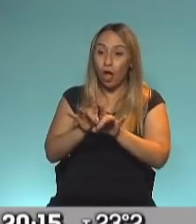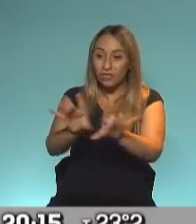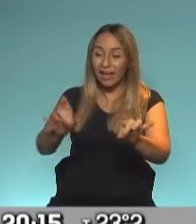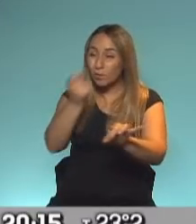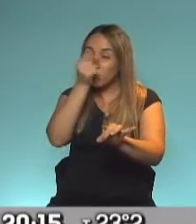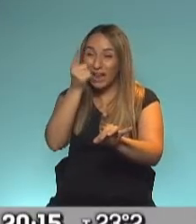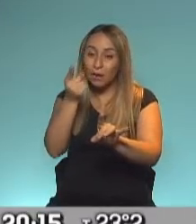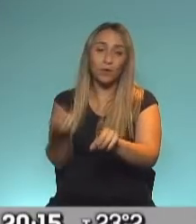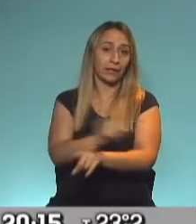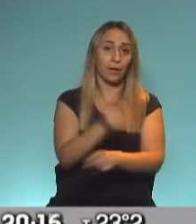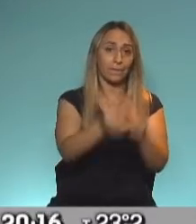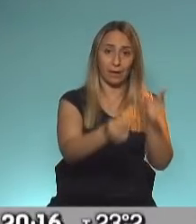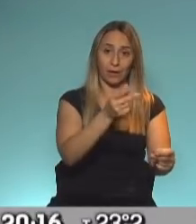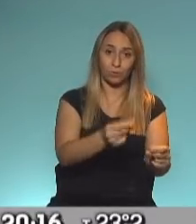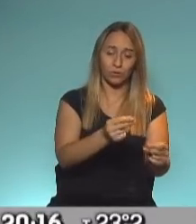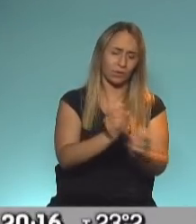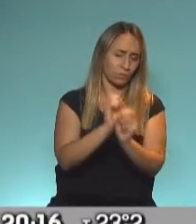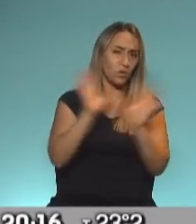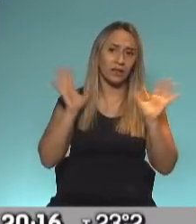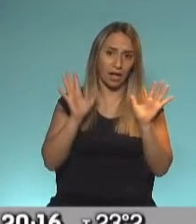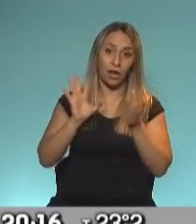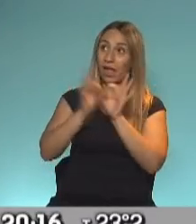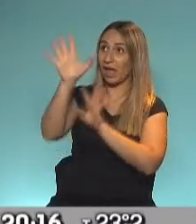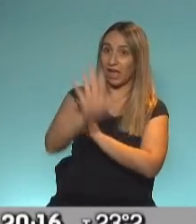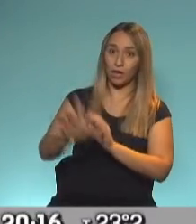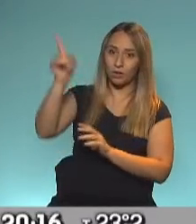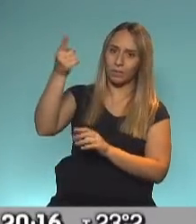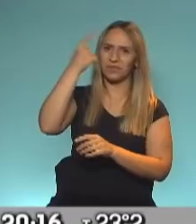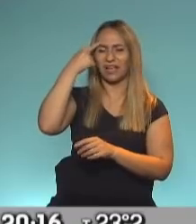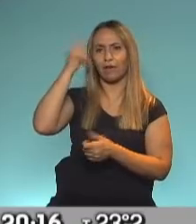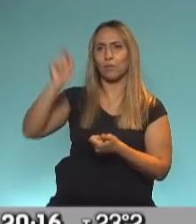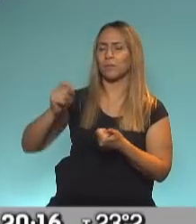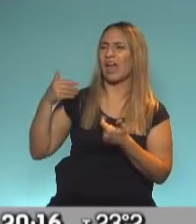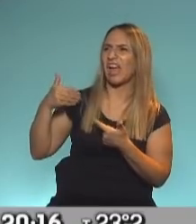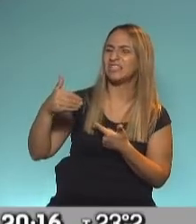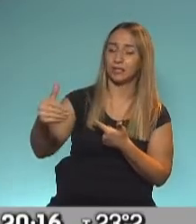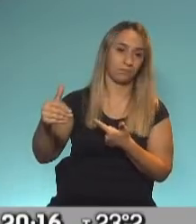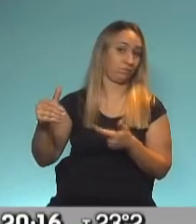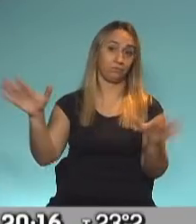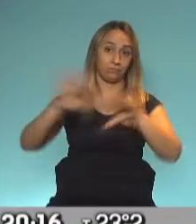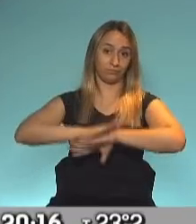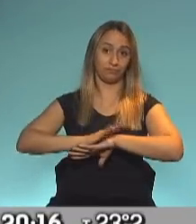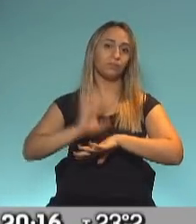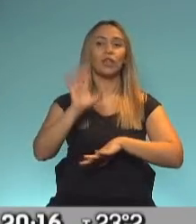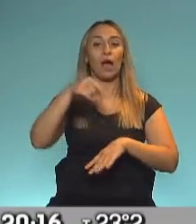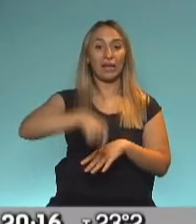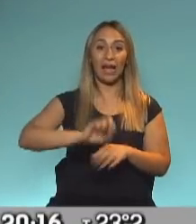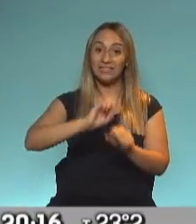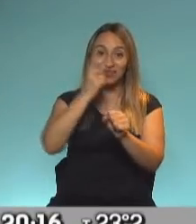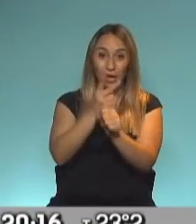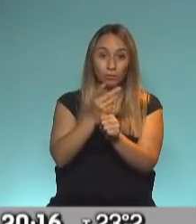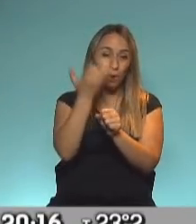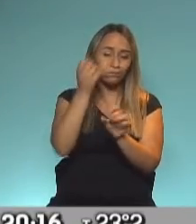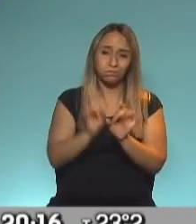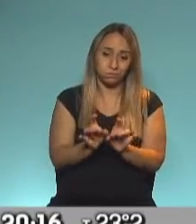está clarísimo, no tanto quizá como en Europa, donde tenían un perjuicio de meses incluso, pero aquí la segunda ola ya la